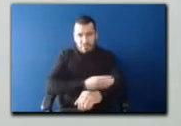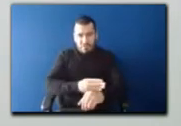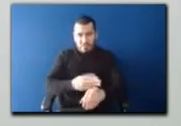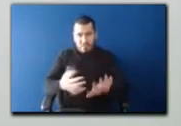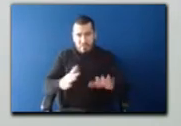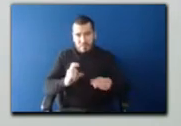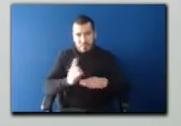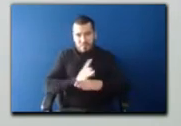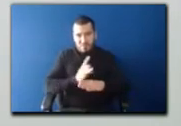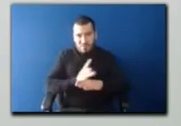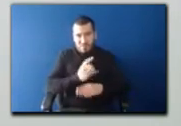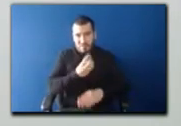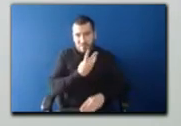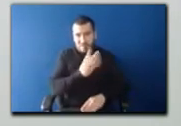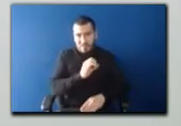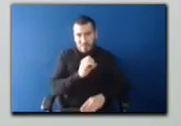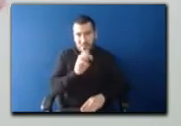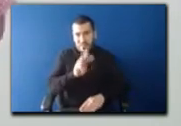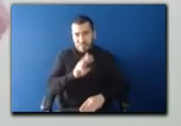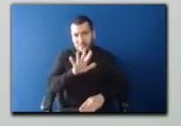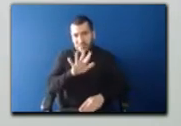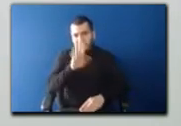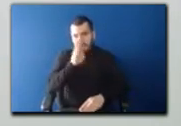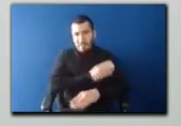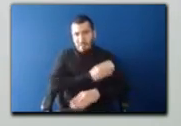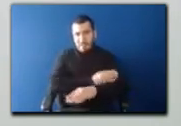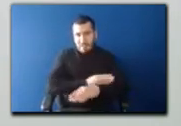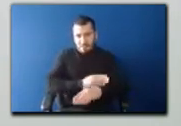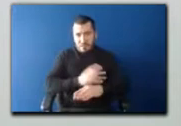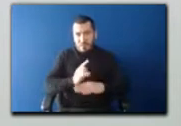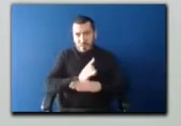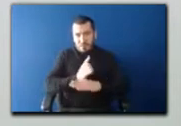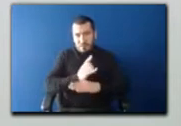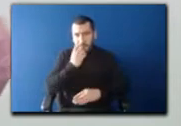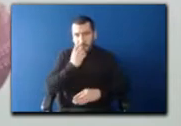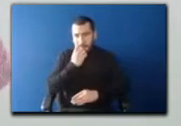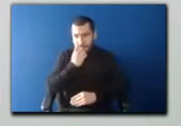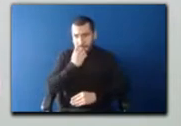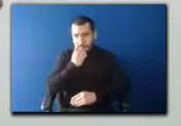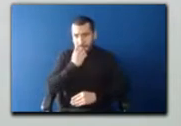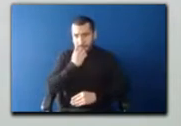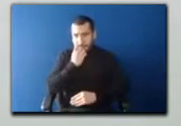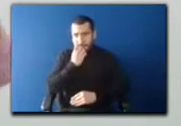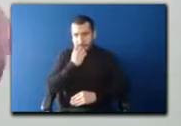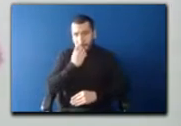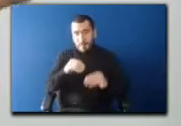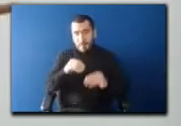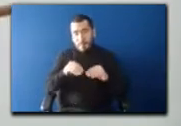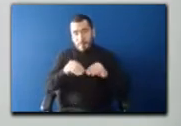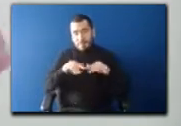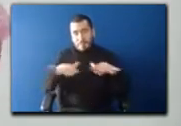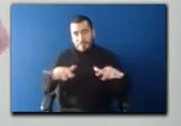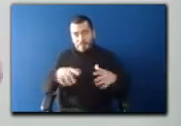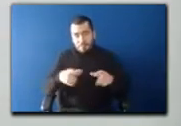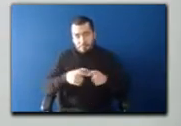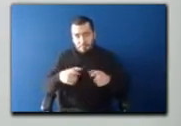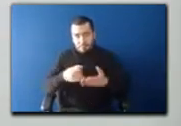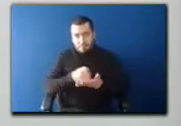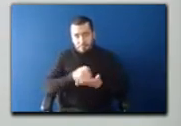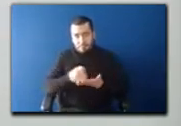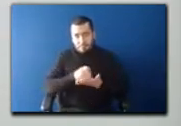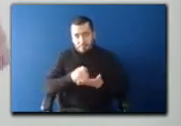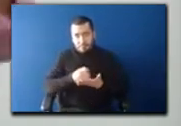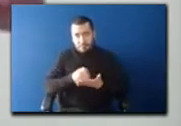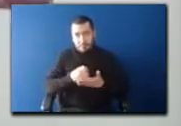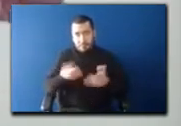por ahí unos 30, 35 billones de pesos usados. La movilidad en tarjetas de crédito es bastante